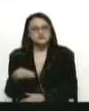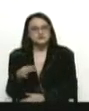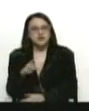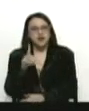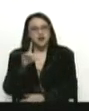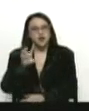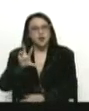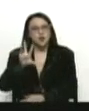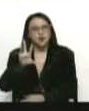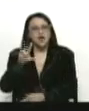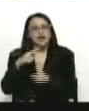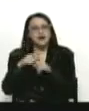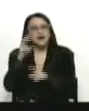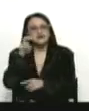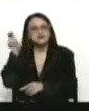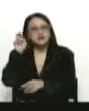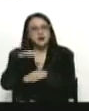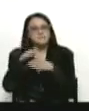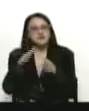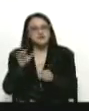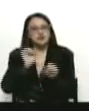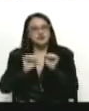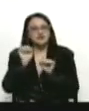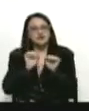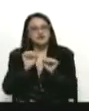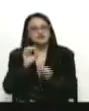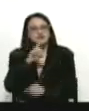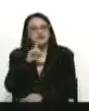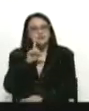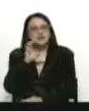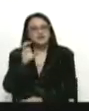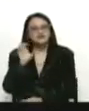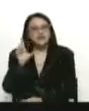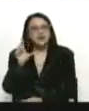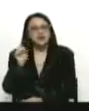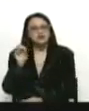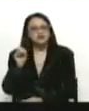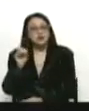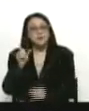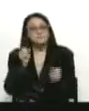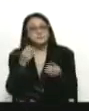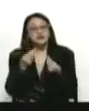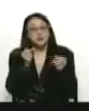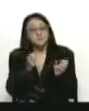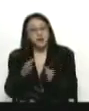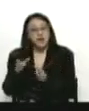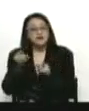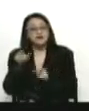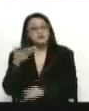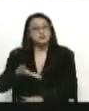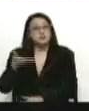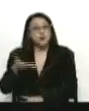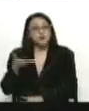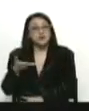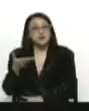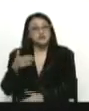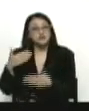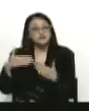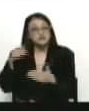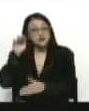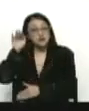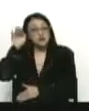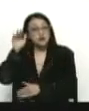ex canciller y ex ministro de Defensa, Celso Amorim, haciendo planes bien, bien, bien importantes que se van a conocer en